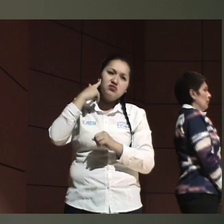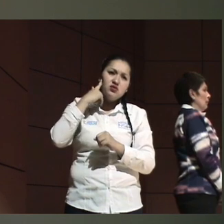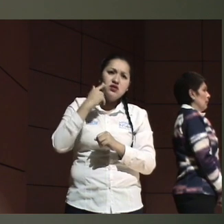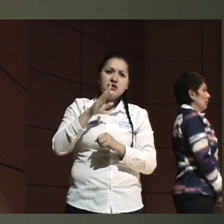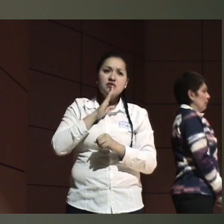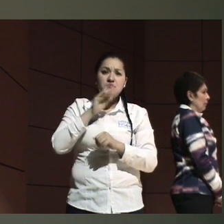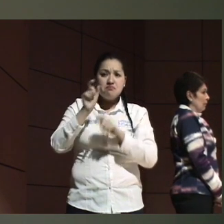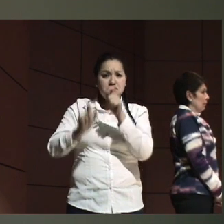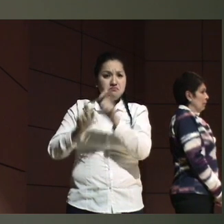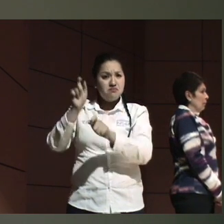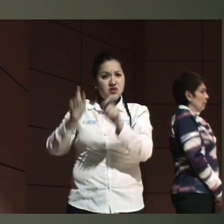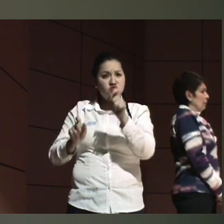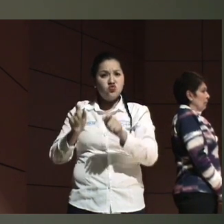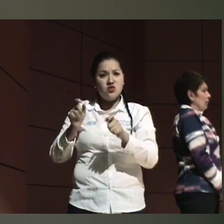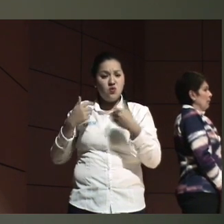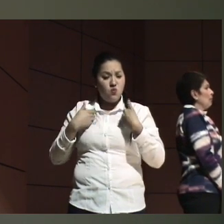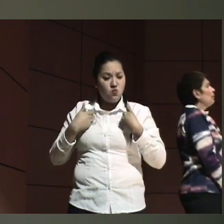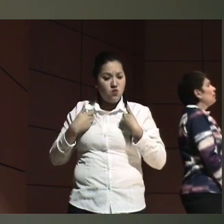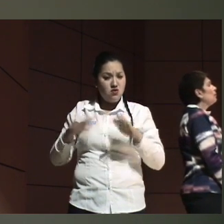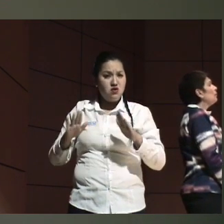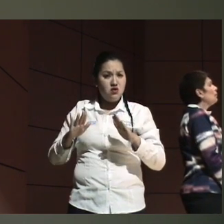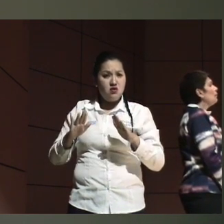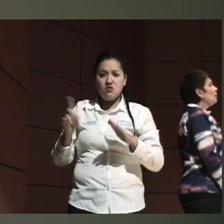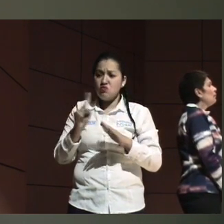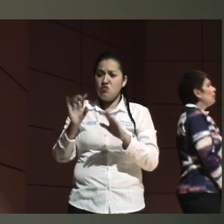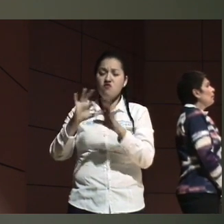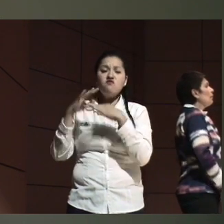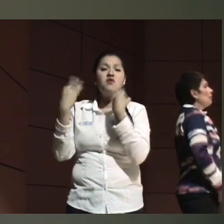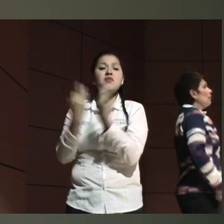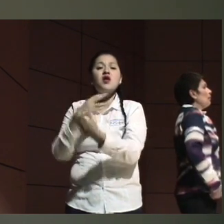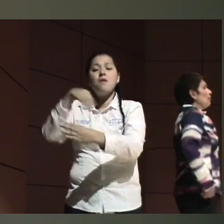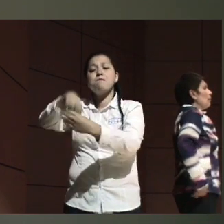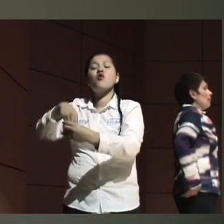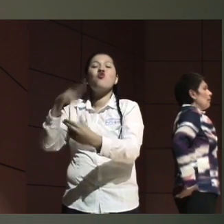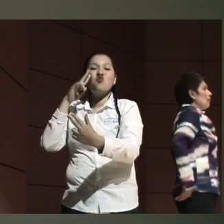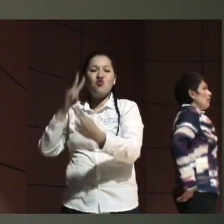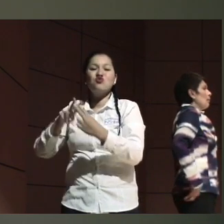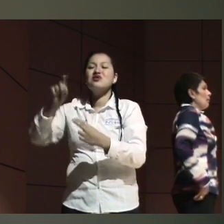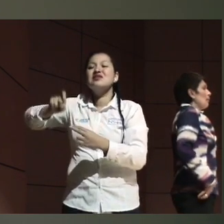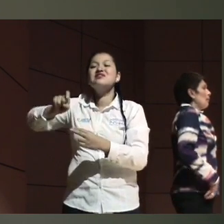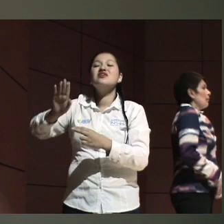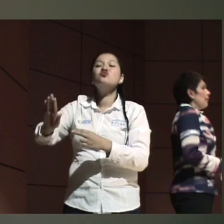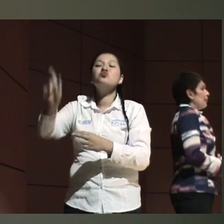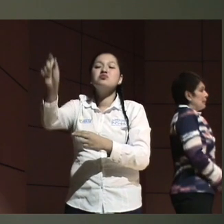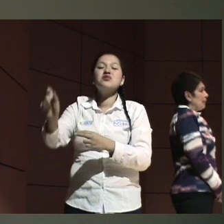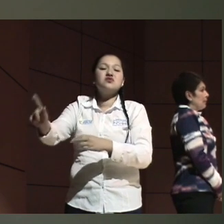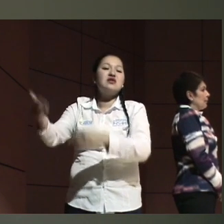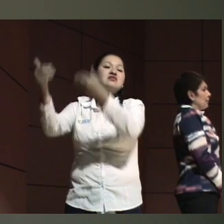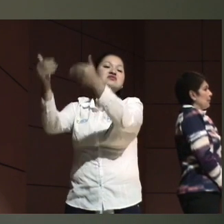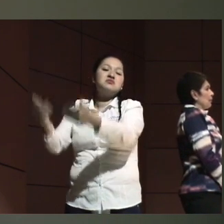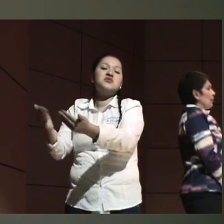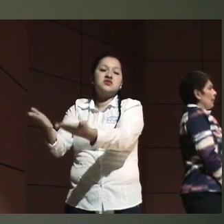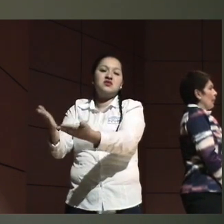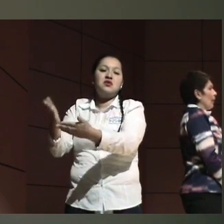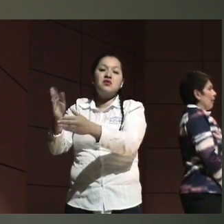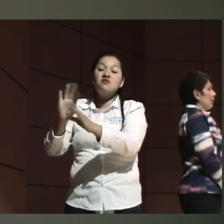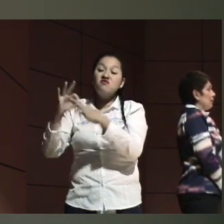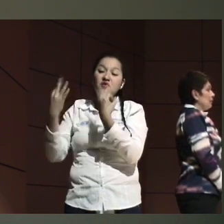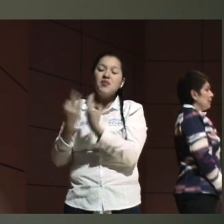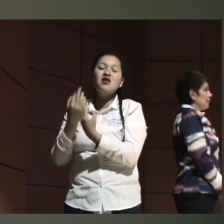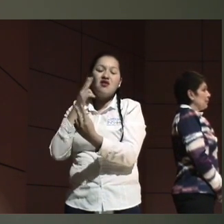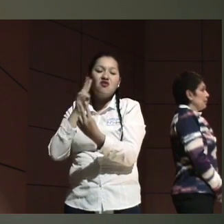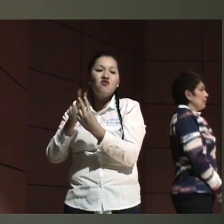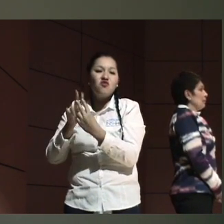hacerlo personas ajenas al grupo familiar toda vez que no conocen las necesidades concretas de la persona con discapacidad esto también